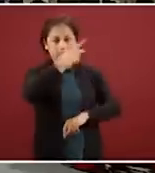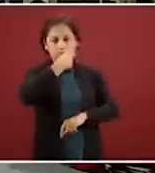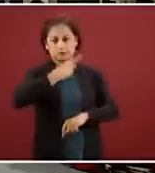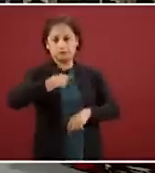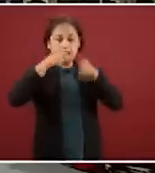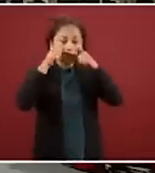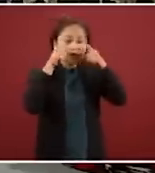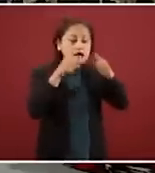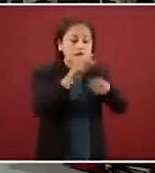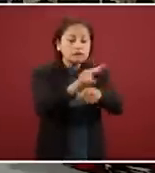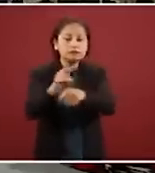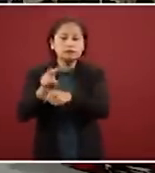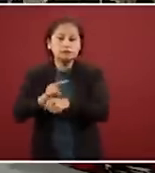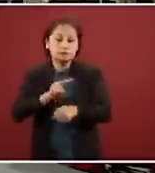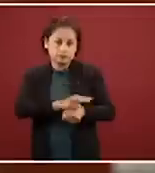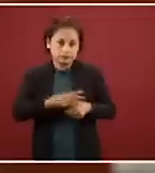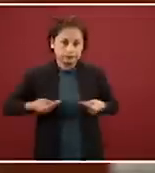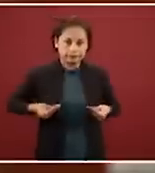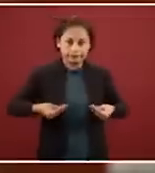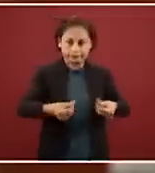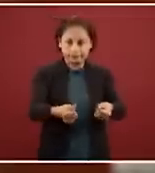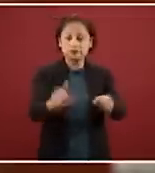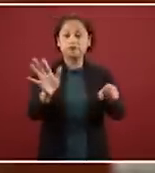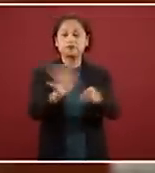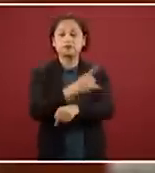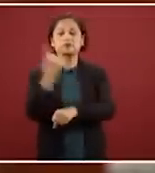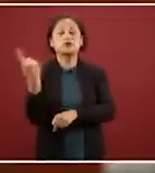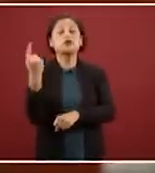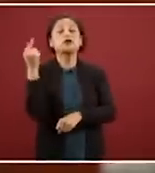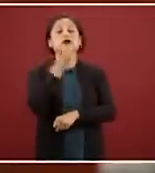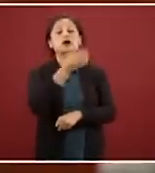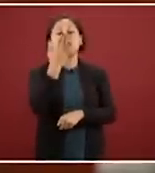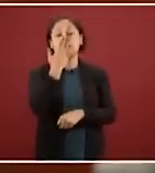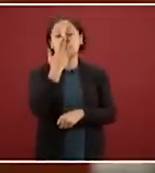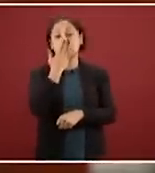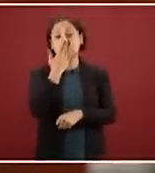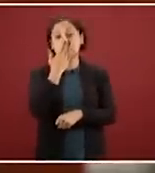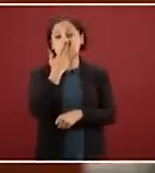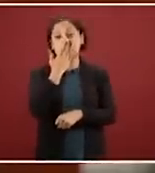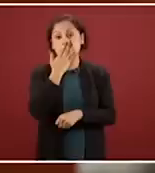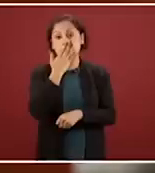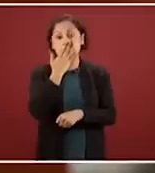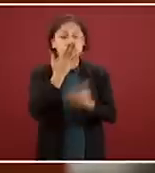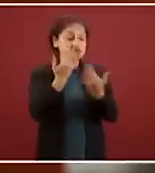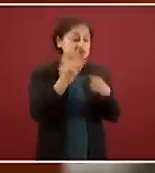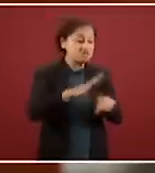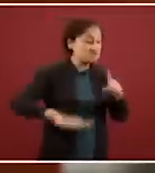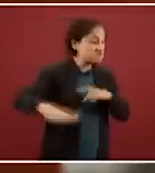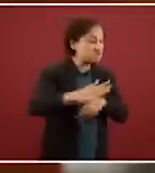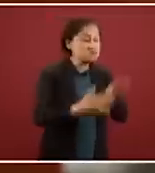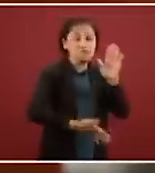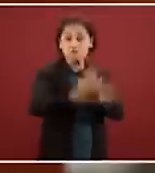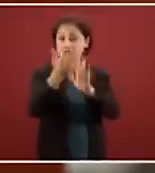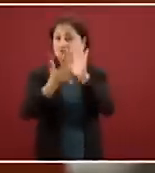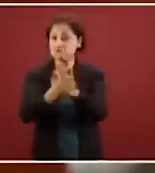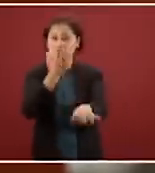los recursos, porque, pues, también en Sonora se ve que no se ve infraestructura, no se ve obra y no